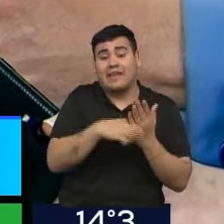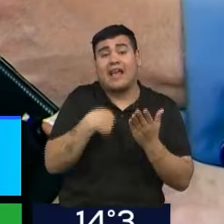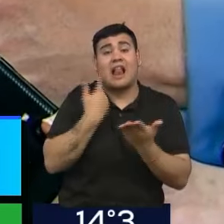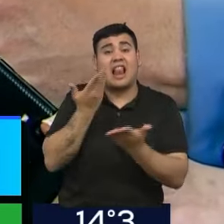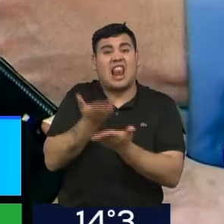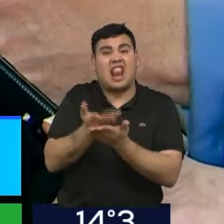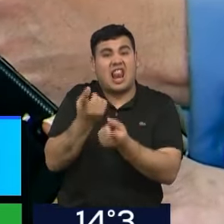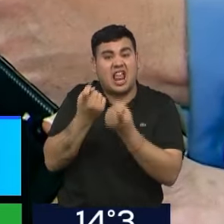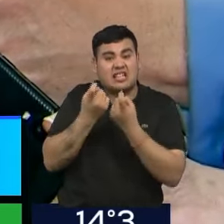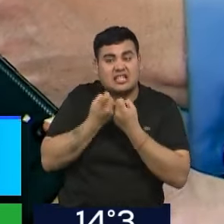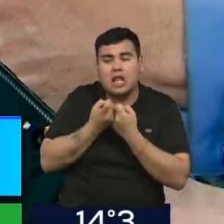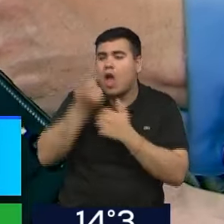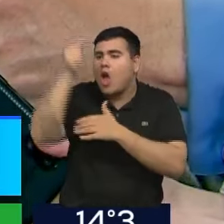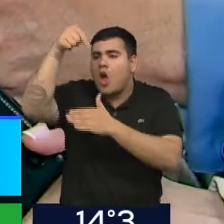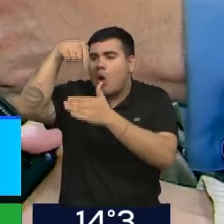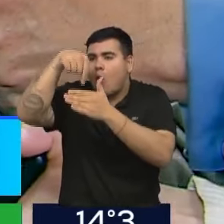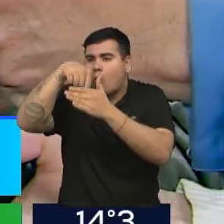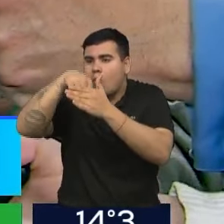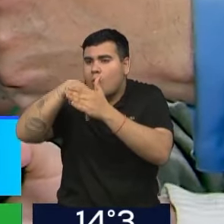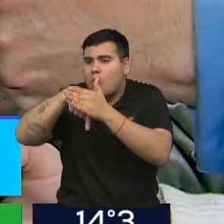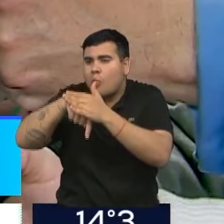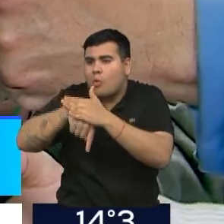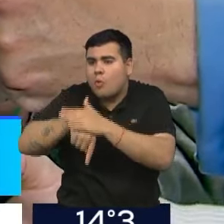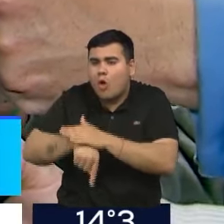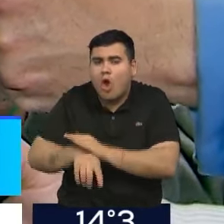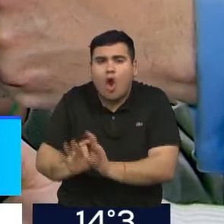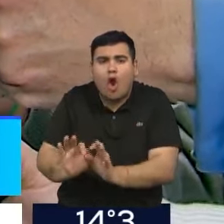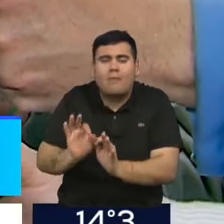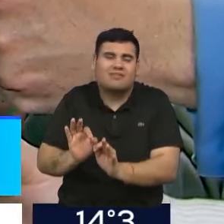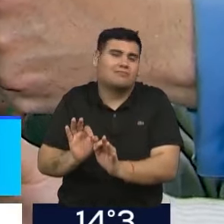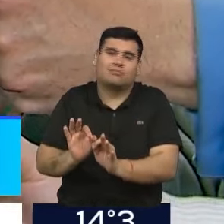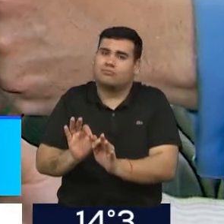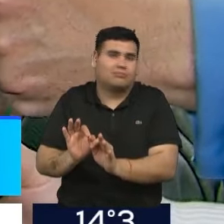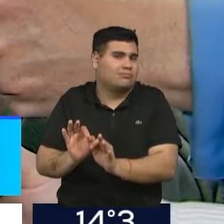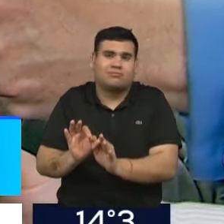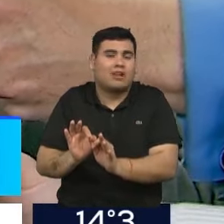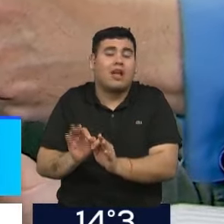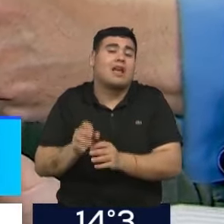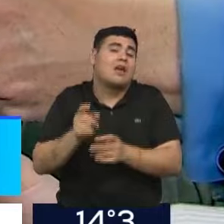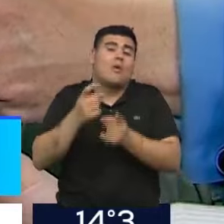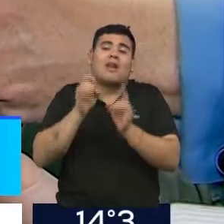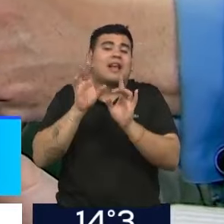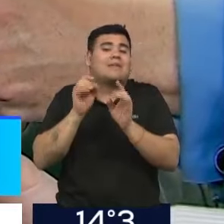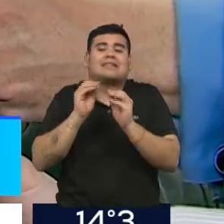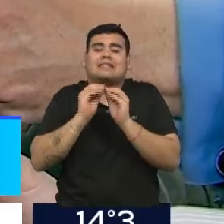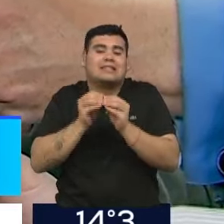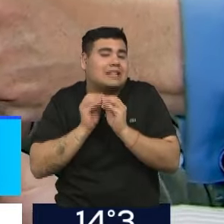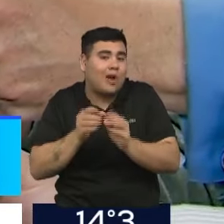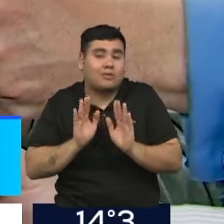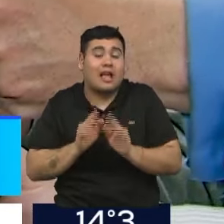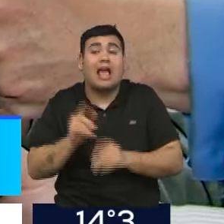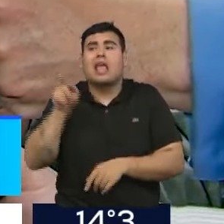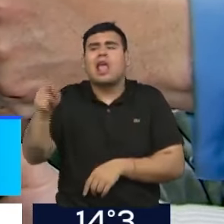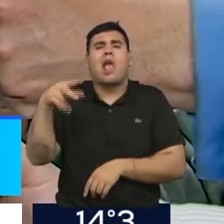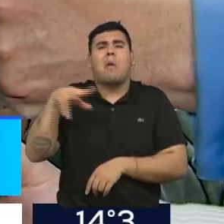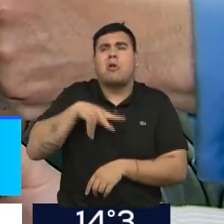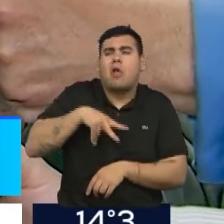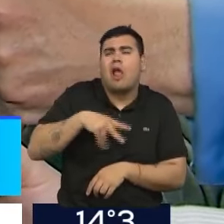señoría indagar con respecto al autor de los hechos, sino hay que investigar los hechos en sí y no la personalidad de cada uno de